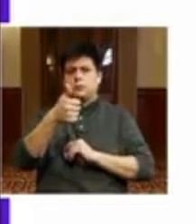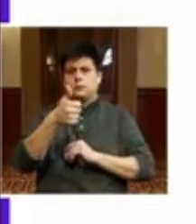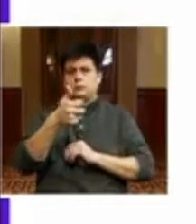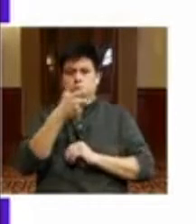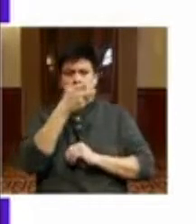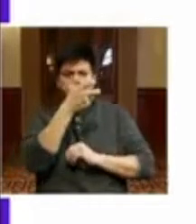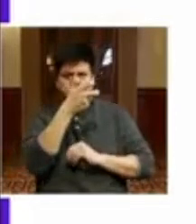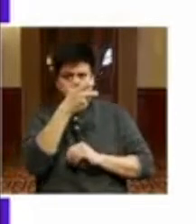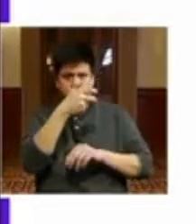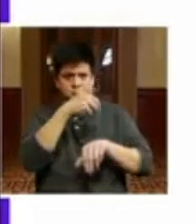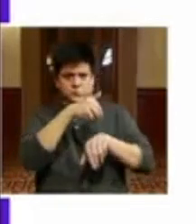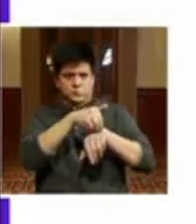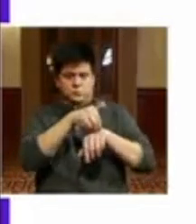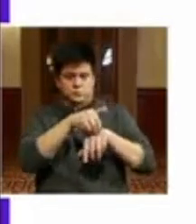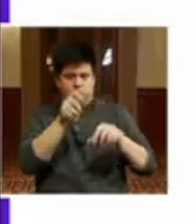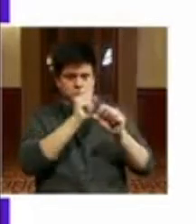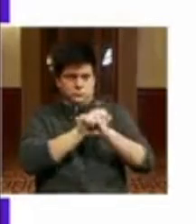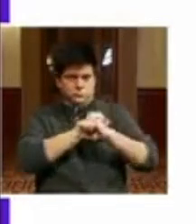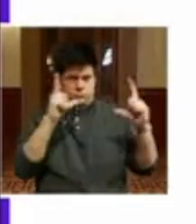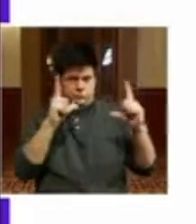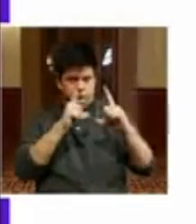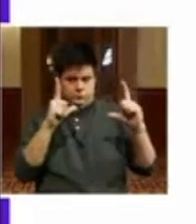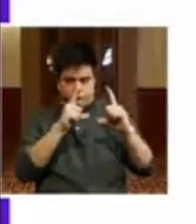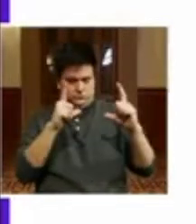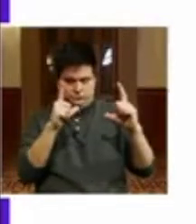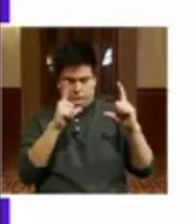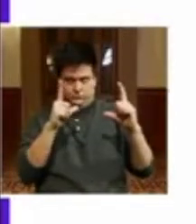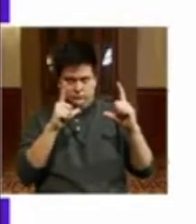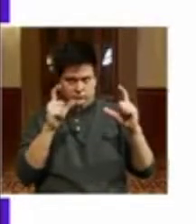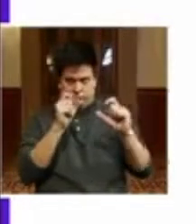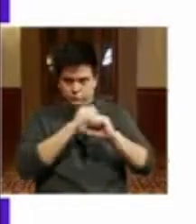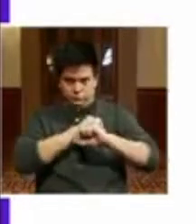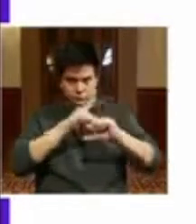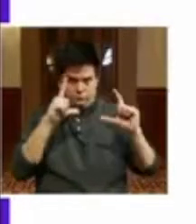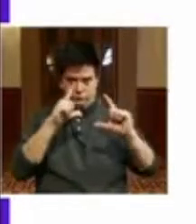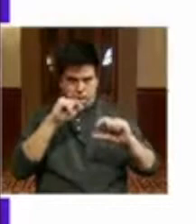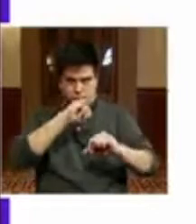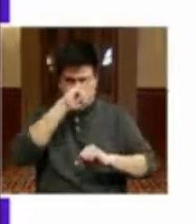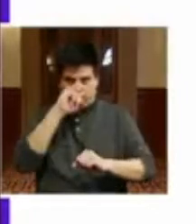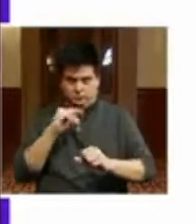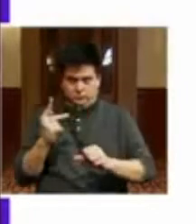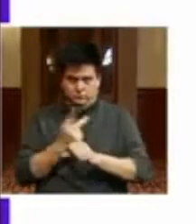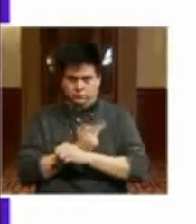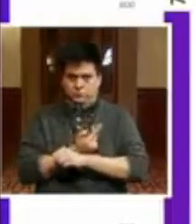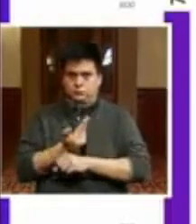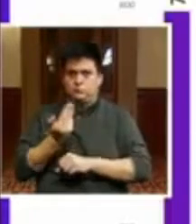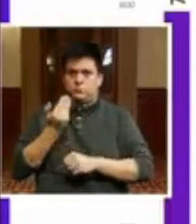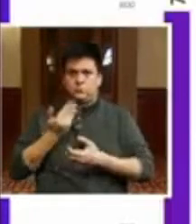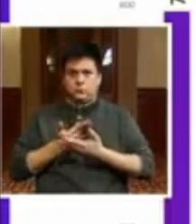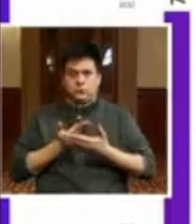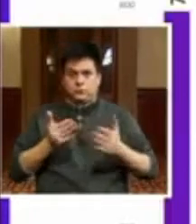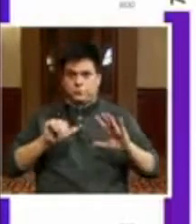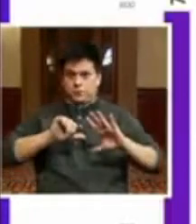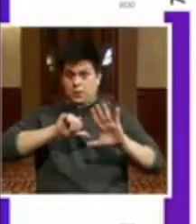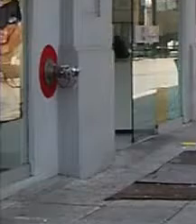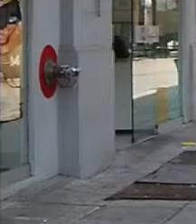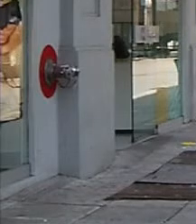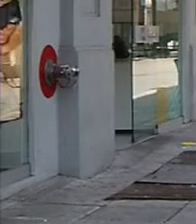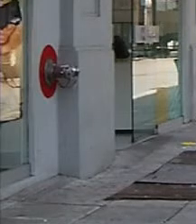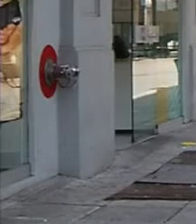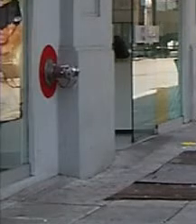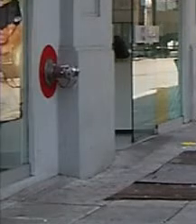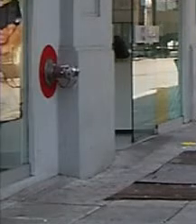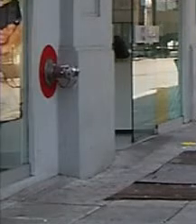número impresionante un número muy muy alto hoy 622 contagios